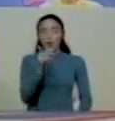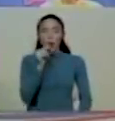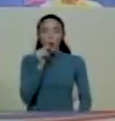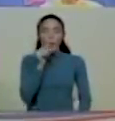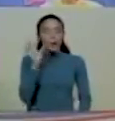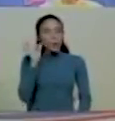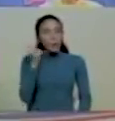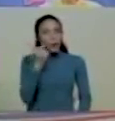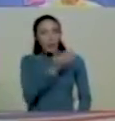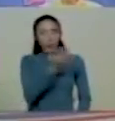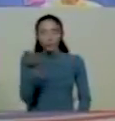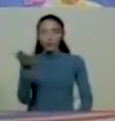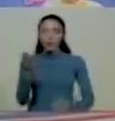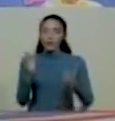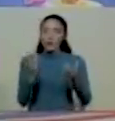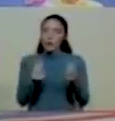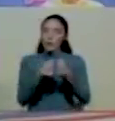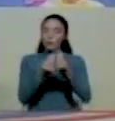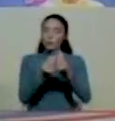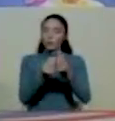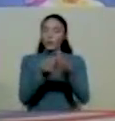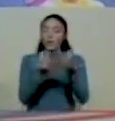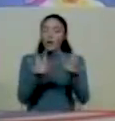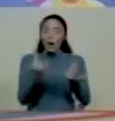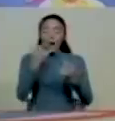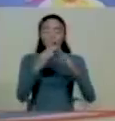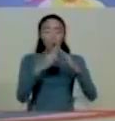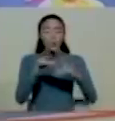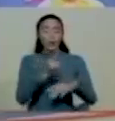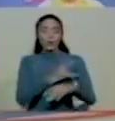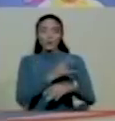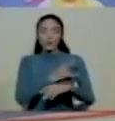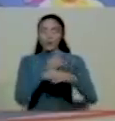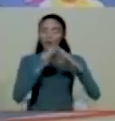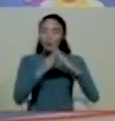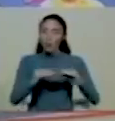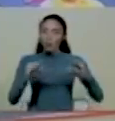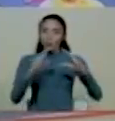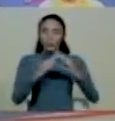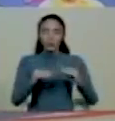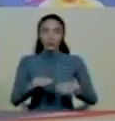ministro, debe garantizar por todos los medios